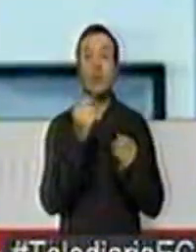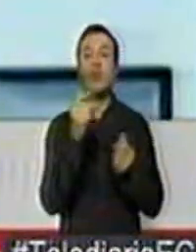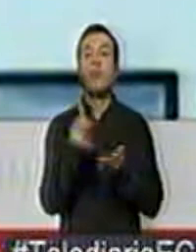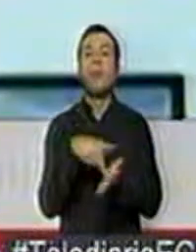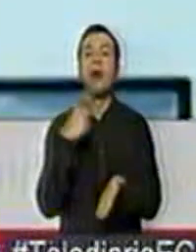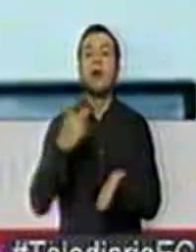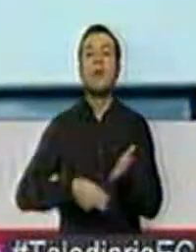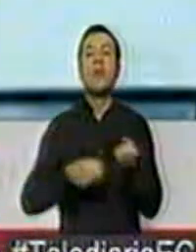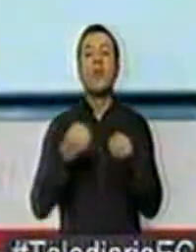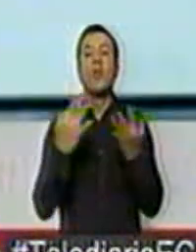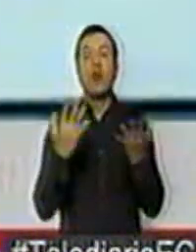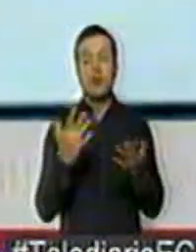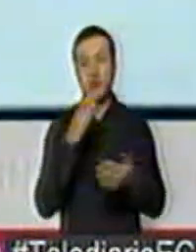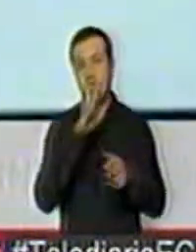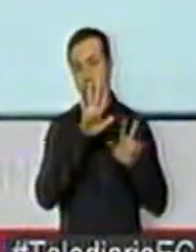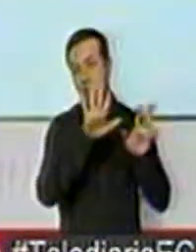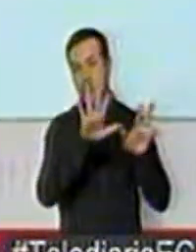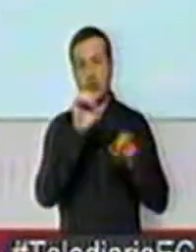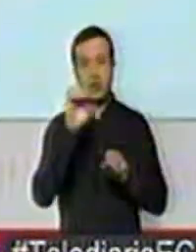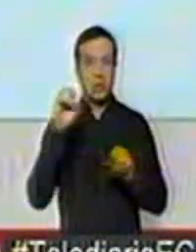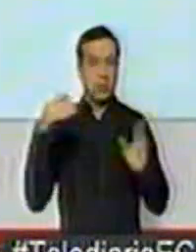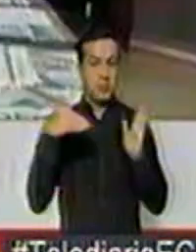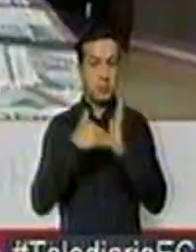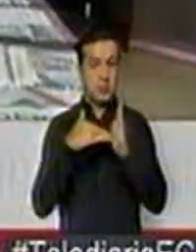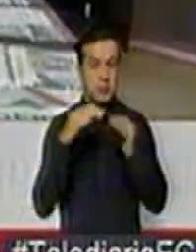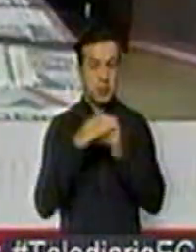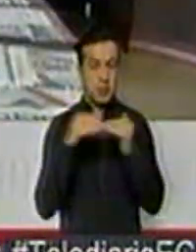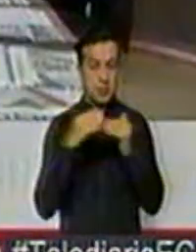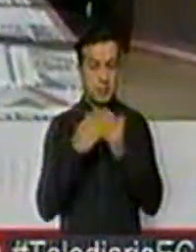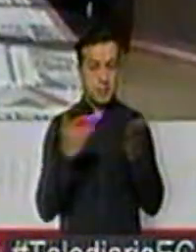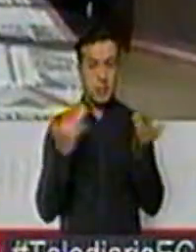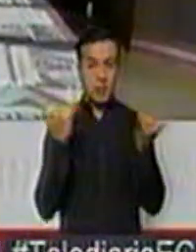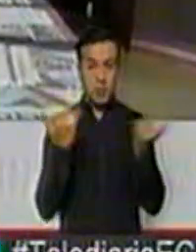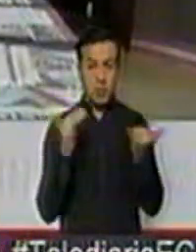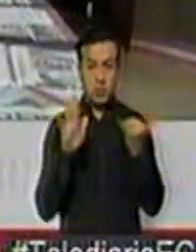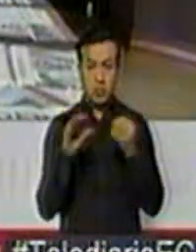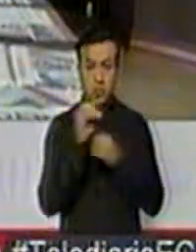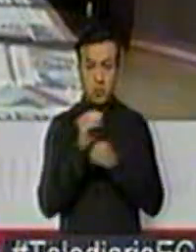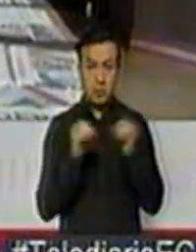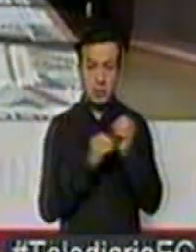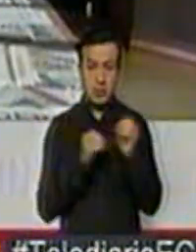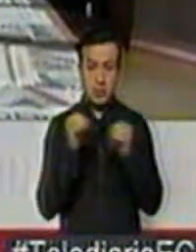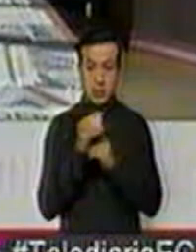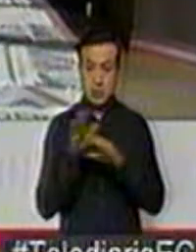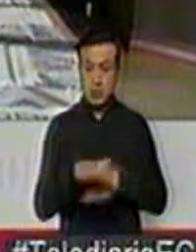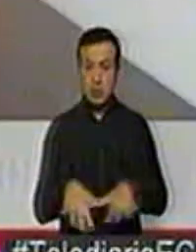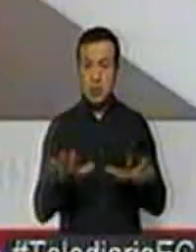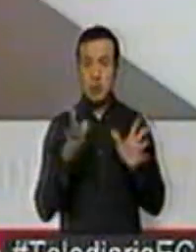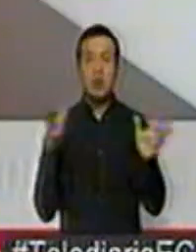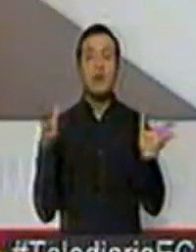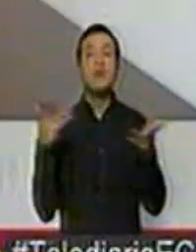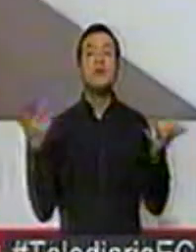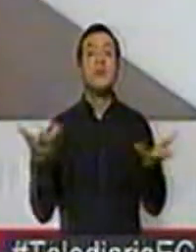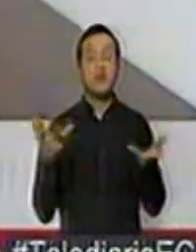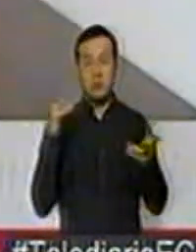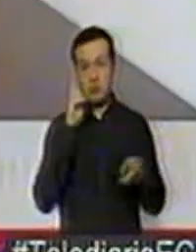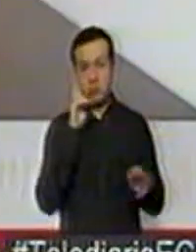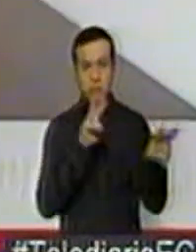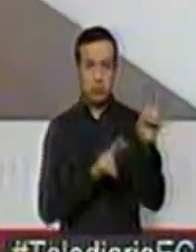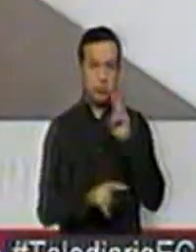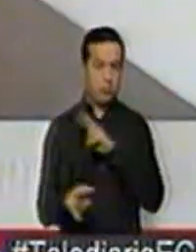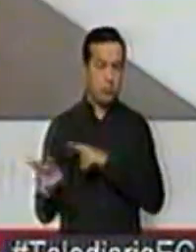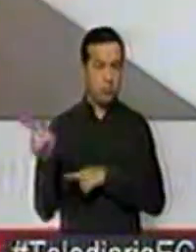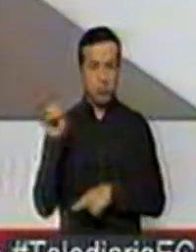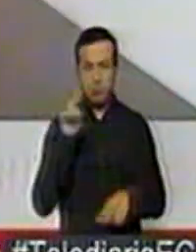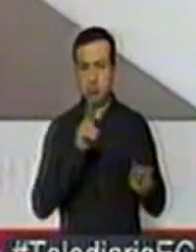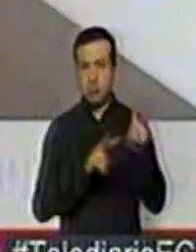de comunicación cerca de $800,000. Hoy sus oficinas de la Matriz de Quito, desde donde se realizaba el monitoreo de los medios